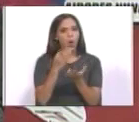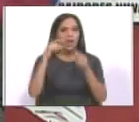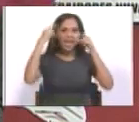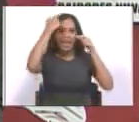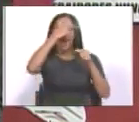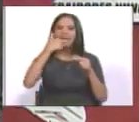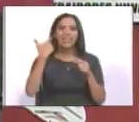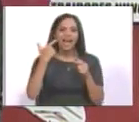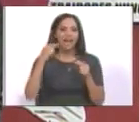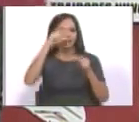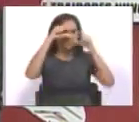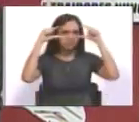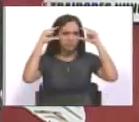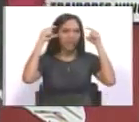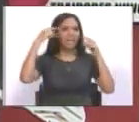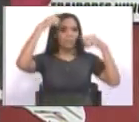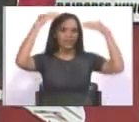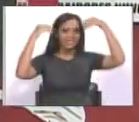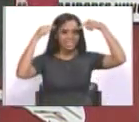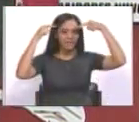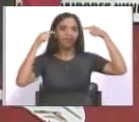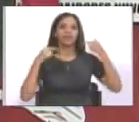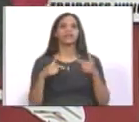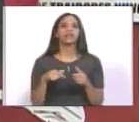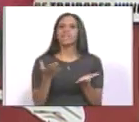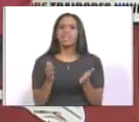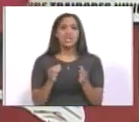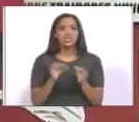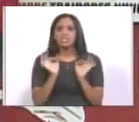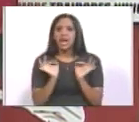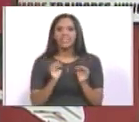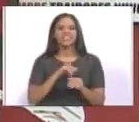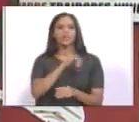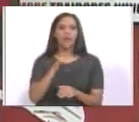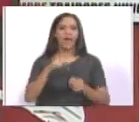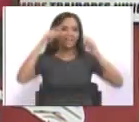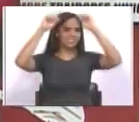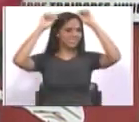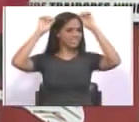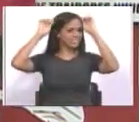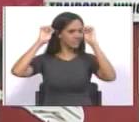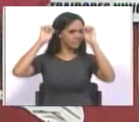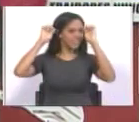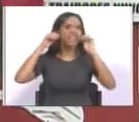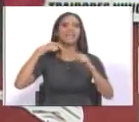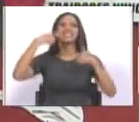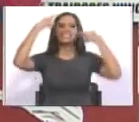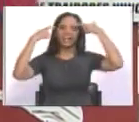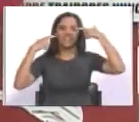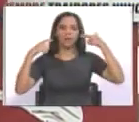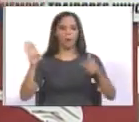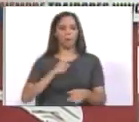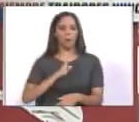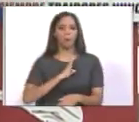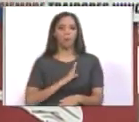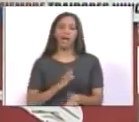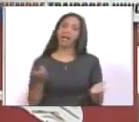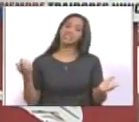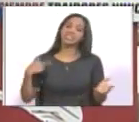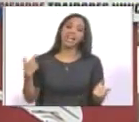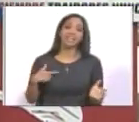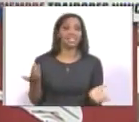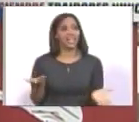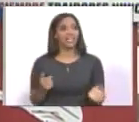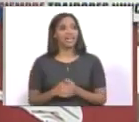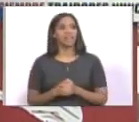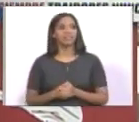sin nada. Esta es la gorra de Venezuela, es la gorra del chavismo. Esta gorra que está aquí, así como está. Así que el que la tenga, sáquela